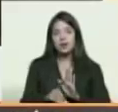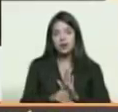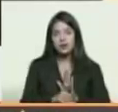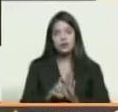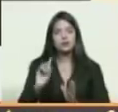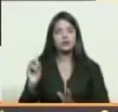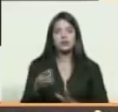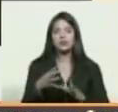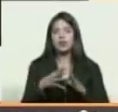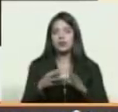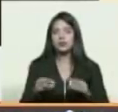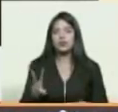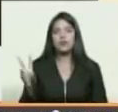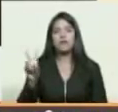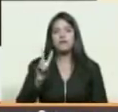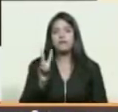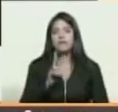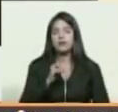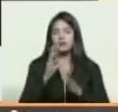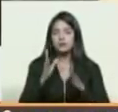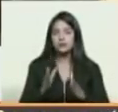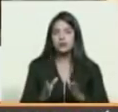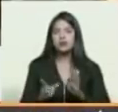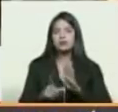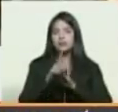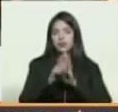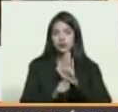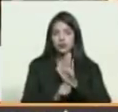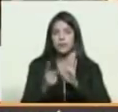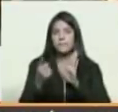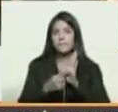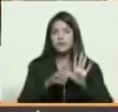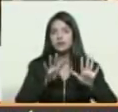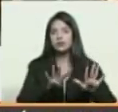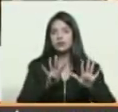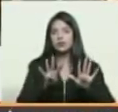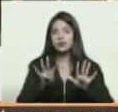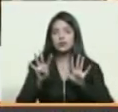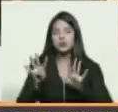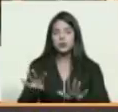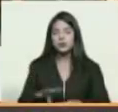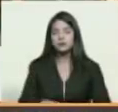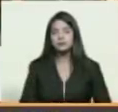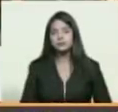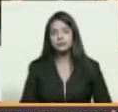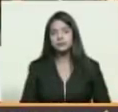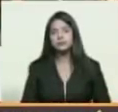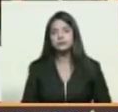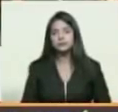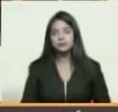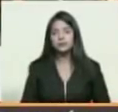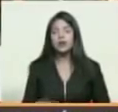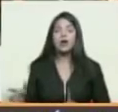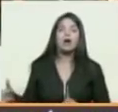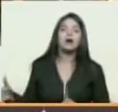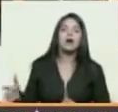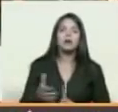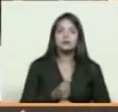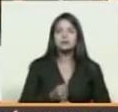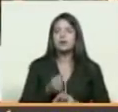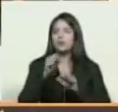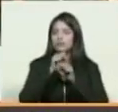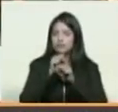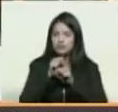magisterio venezolano consagrados en la Constitución de 1999 y logrados, alcanzados y